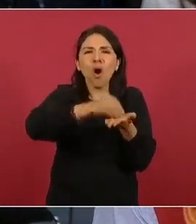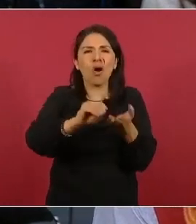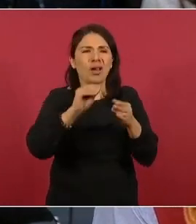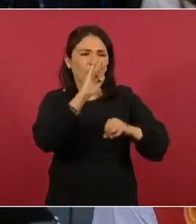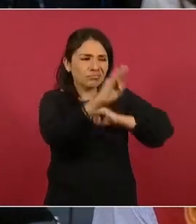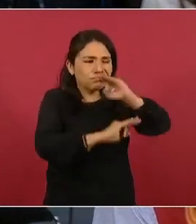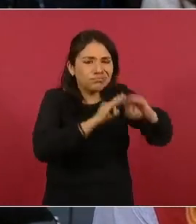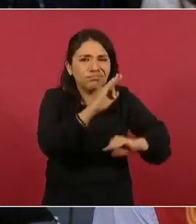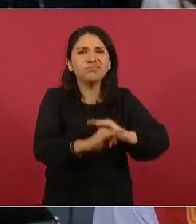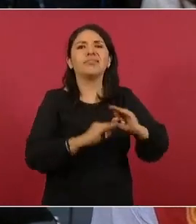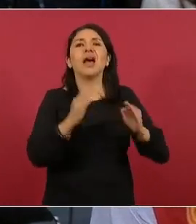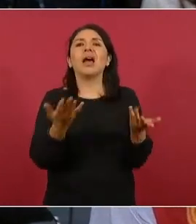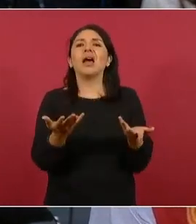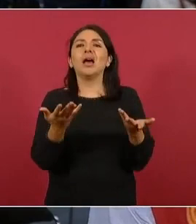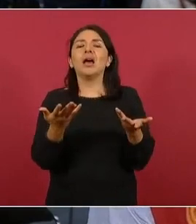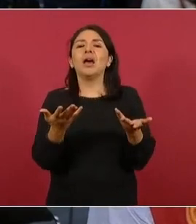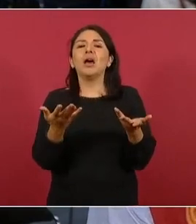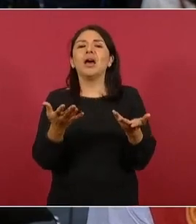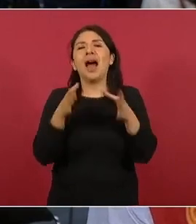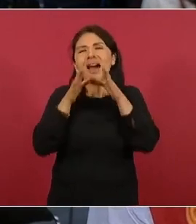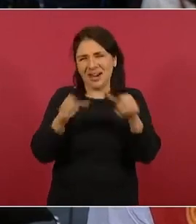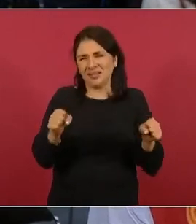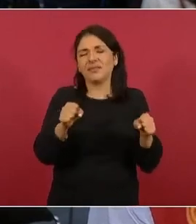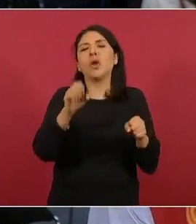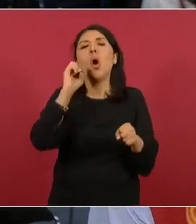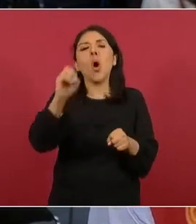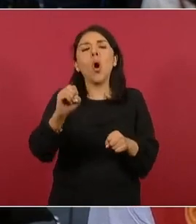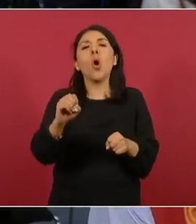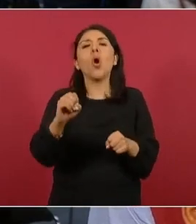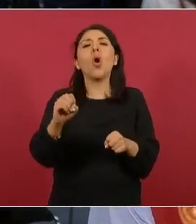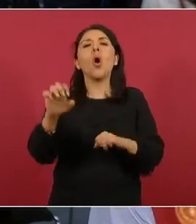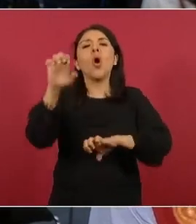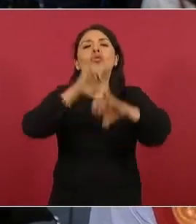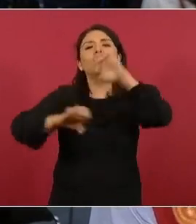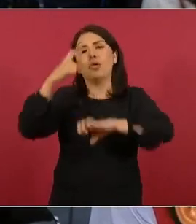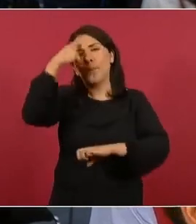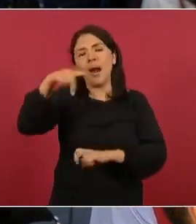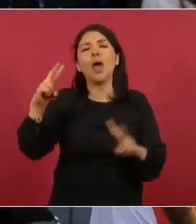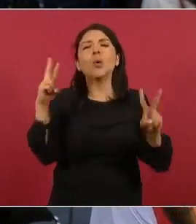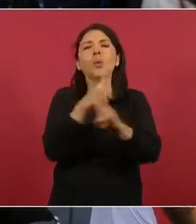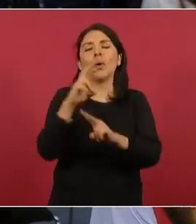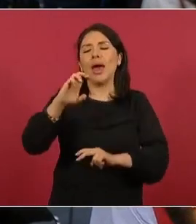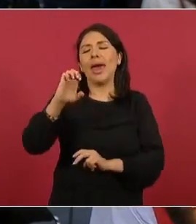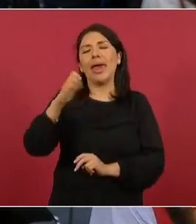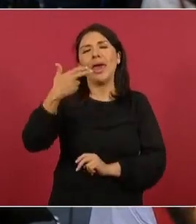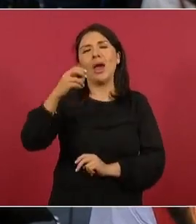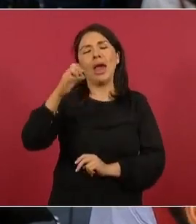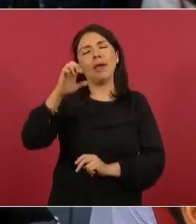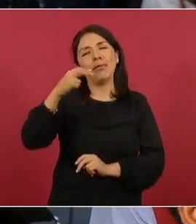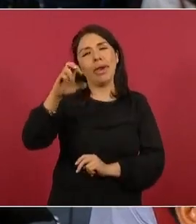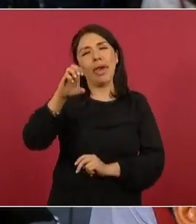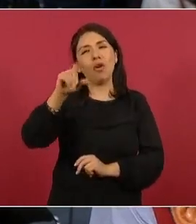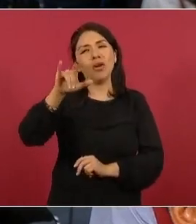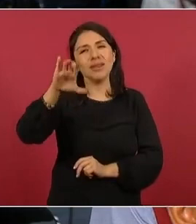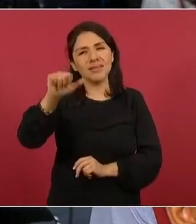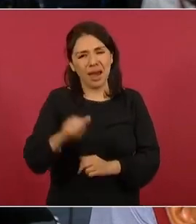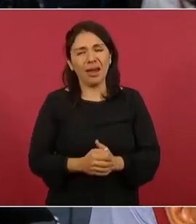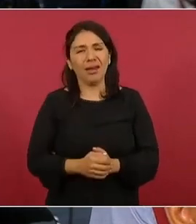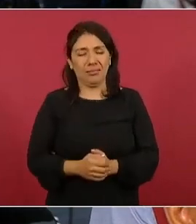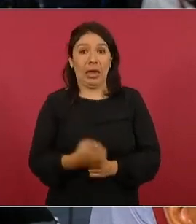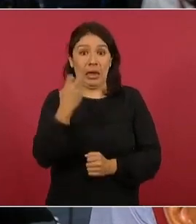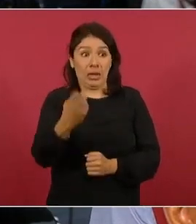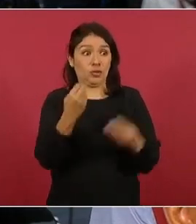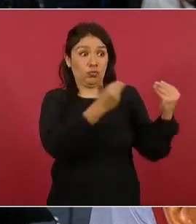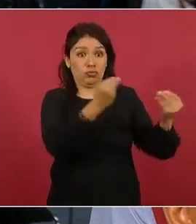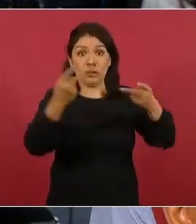como las eólicas, que por cierto, algo que se quejan también de las